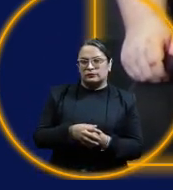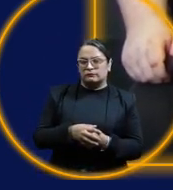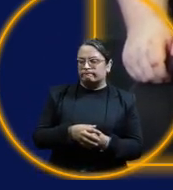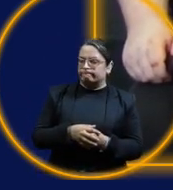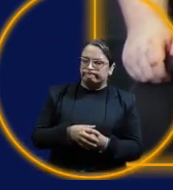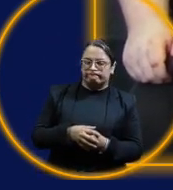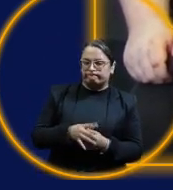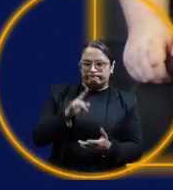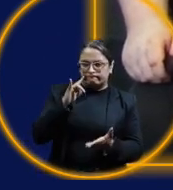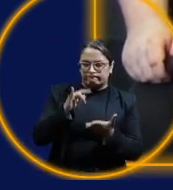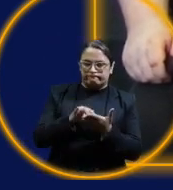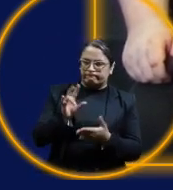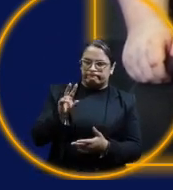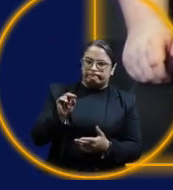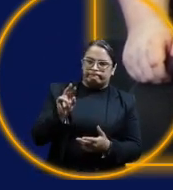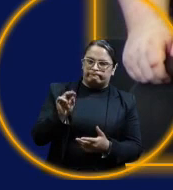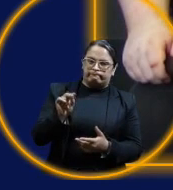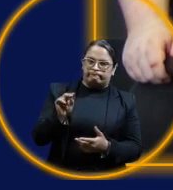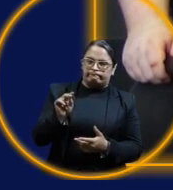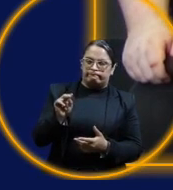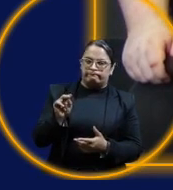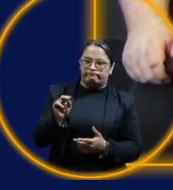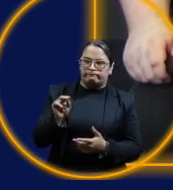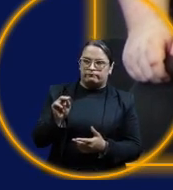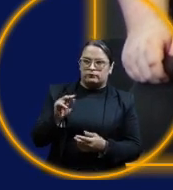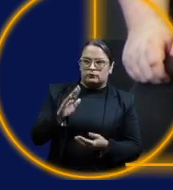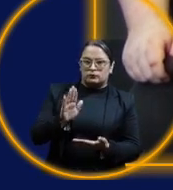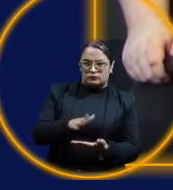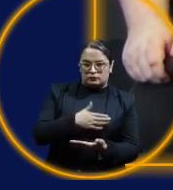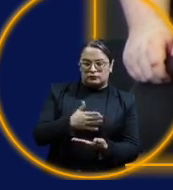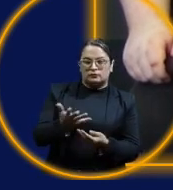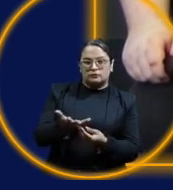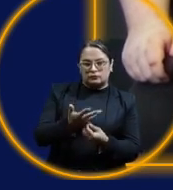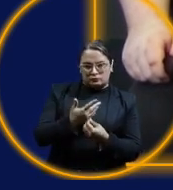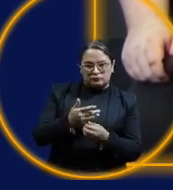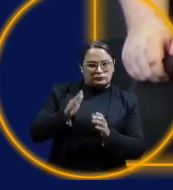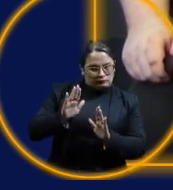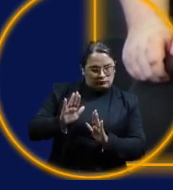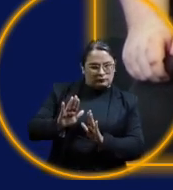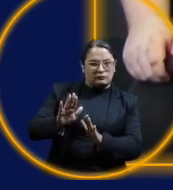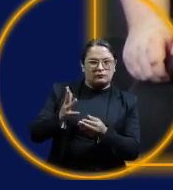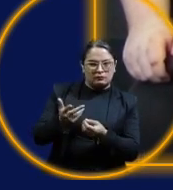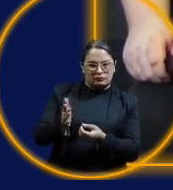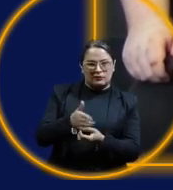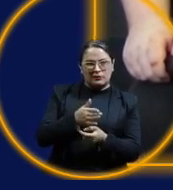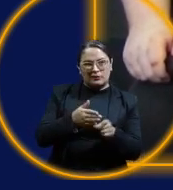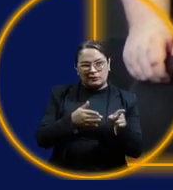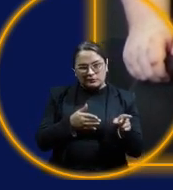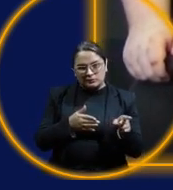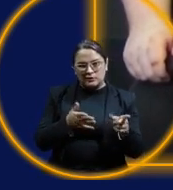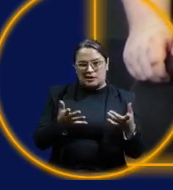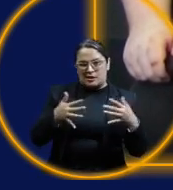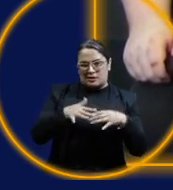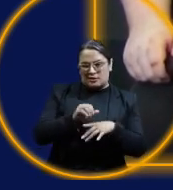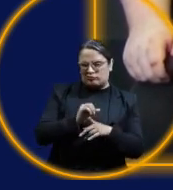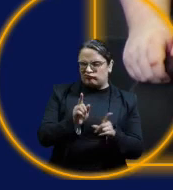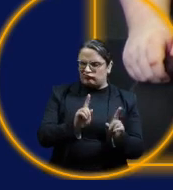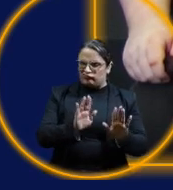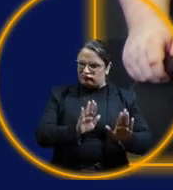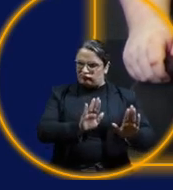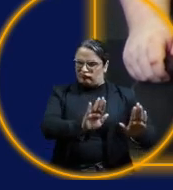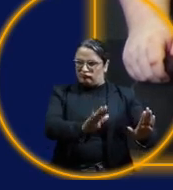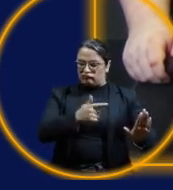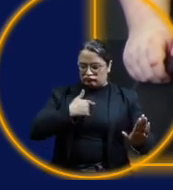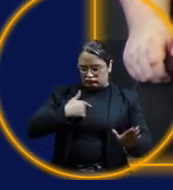no no lo creo yo creo que definitivamente hay unos músicos que solo hacen música y dice yo no voy a hac redes sociales yo lo que soy es